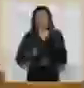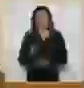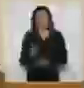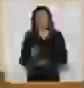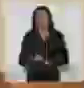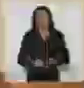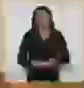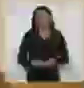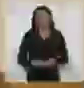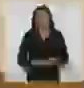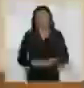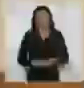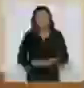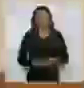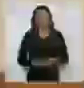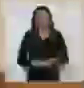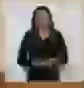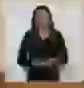intervenir.